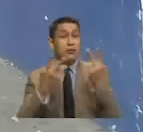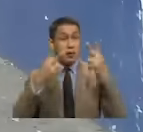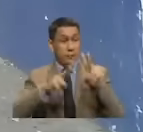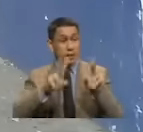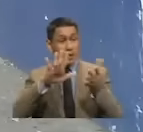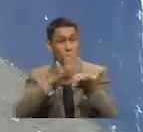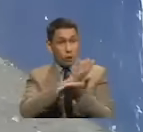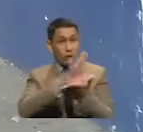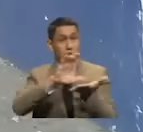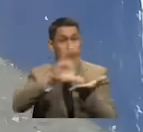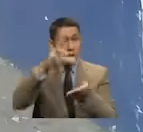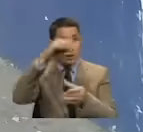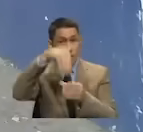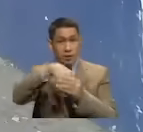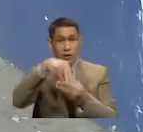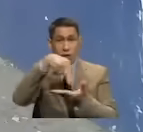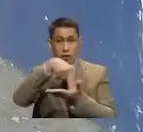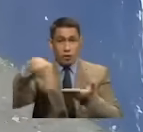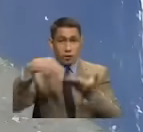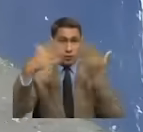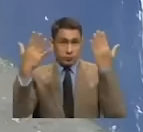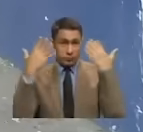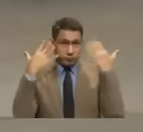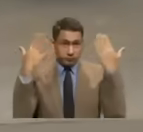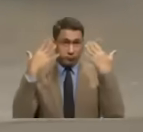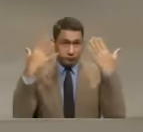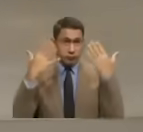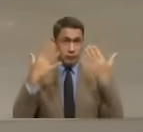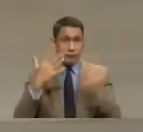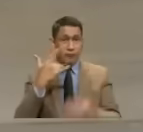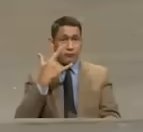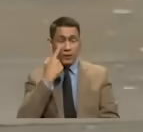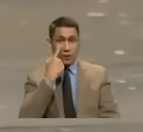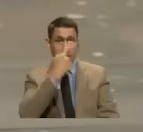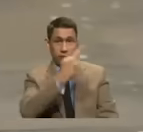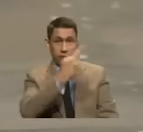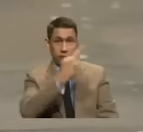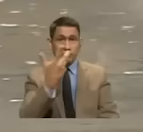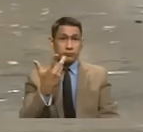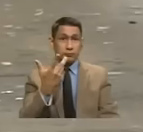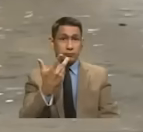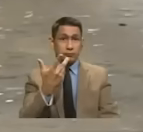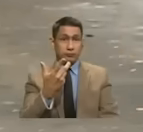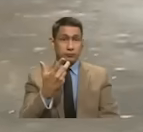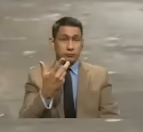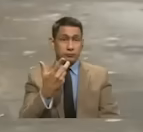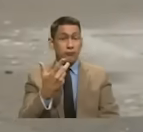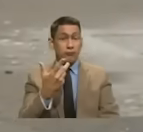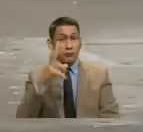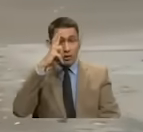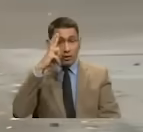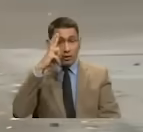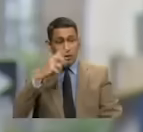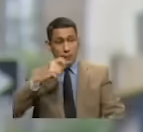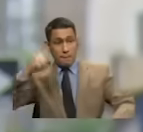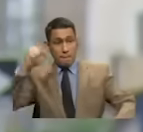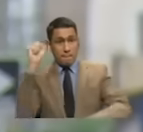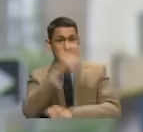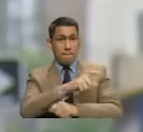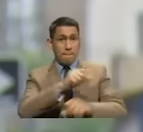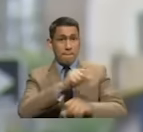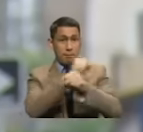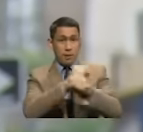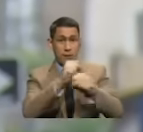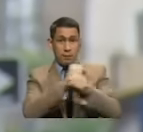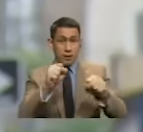estamos precisamente aquí en las inmediaciones de una institución educativa que recibió un panfleto justo cuando habían decidido